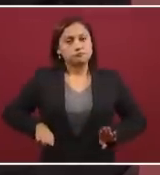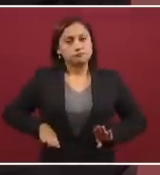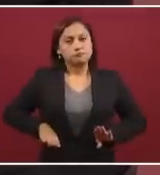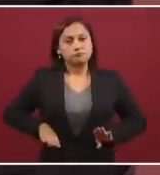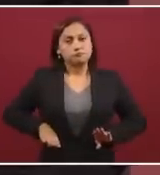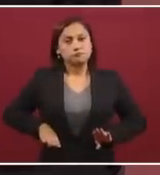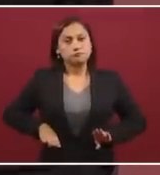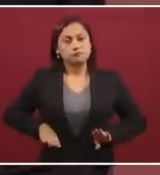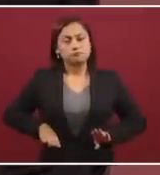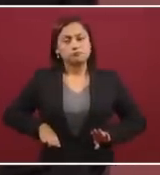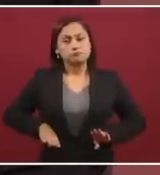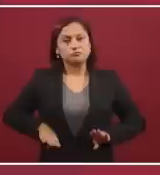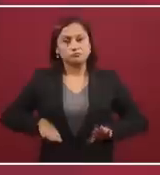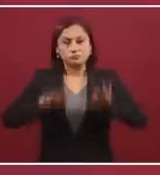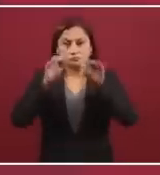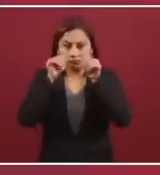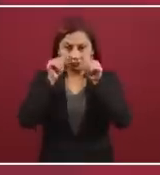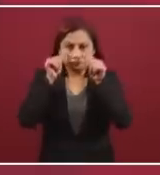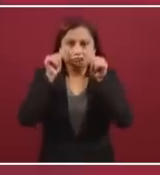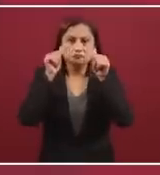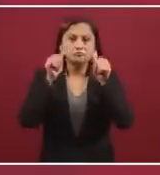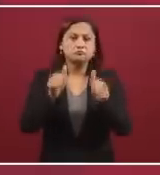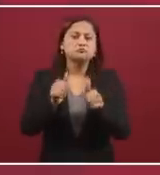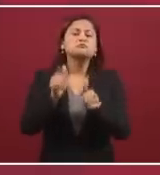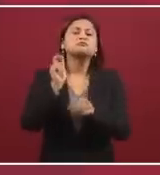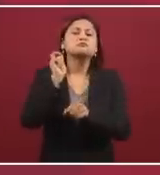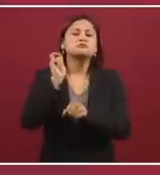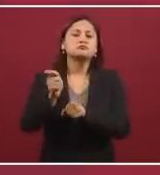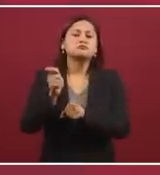y de colaboración